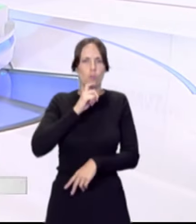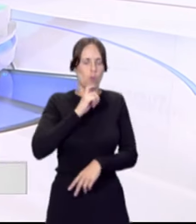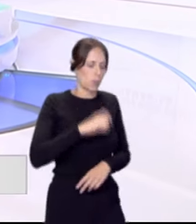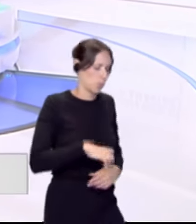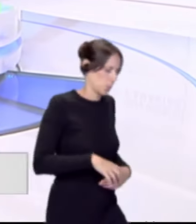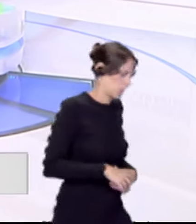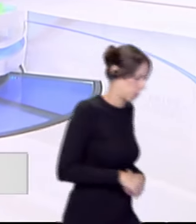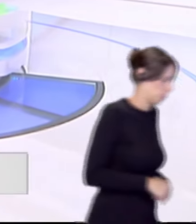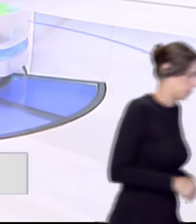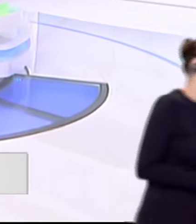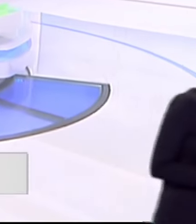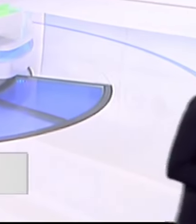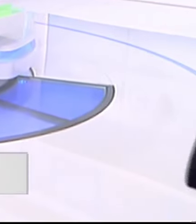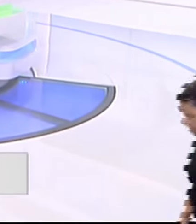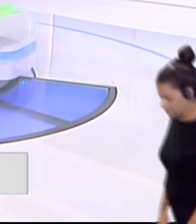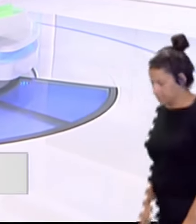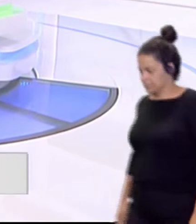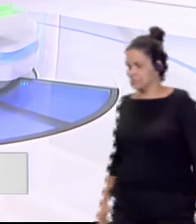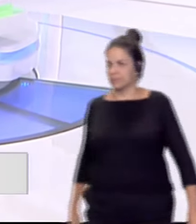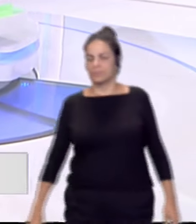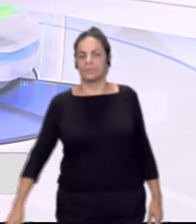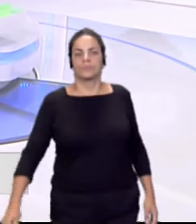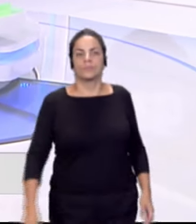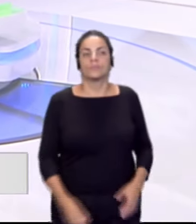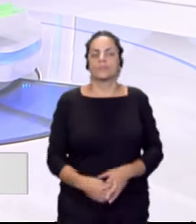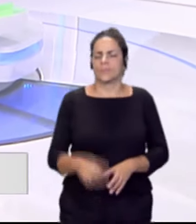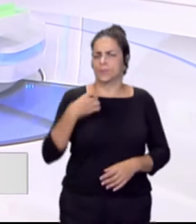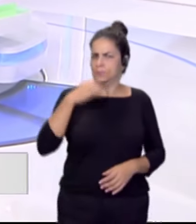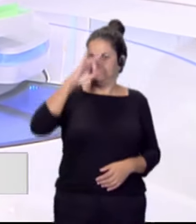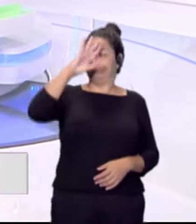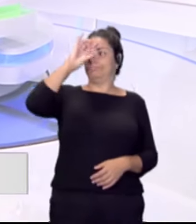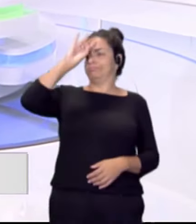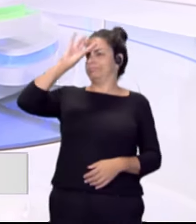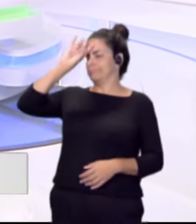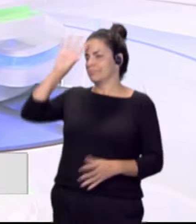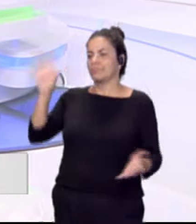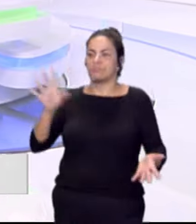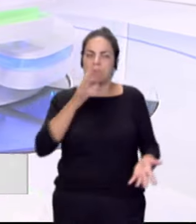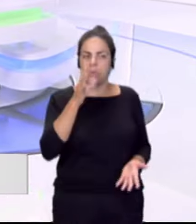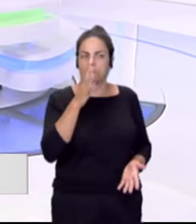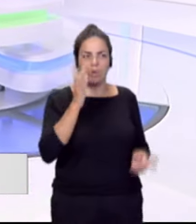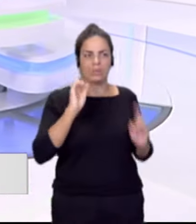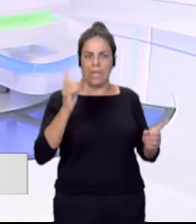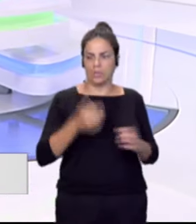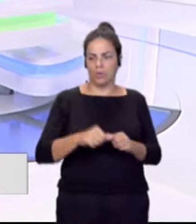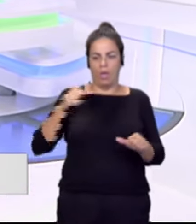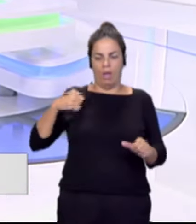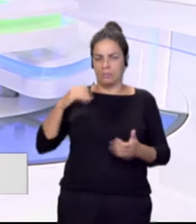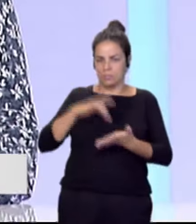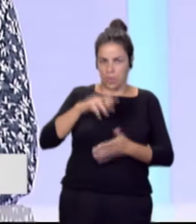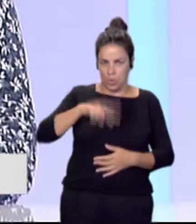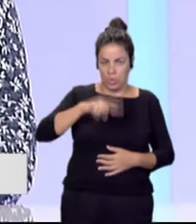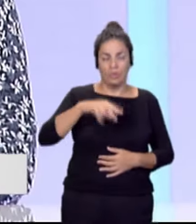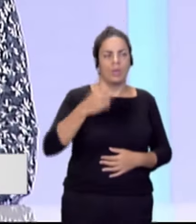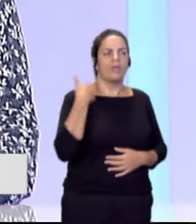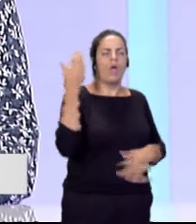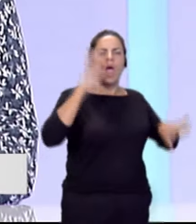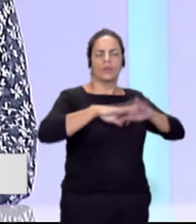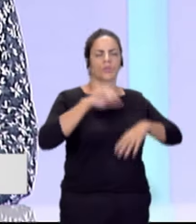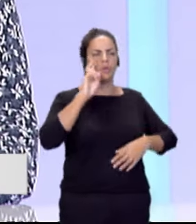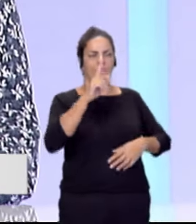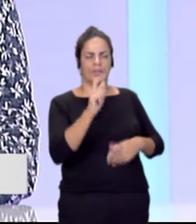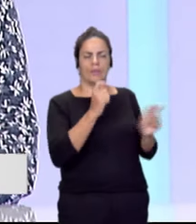muchas cosas, Pilu, porque indudablemente es un caso que no había sucedido. Yo anoche vi la entrevista que le hicieron en